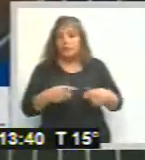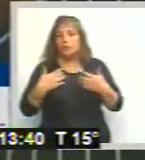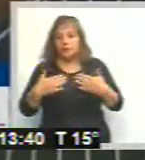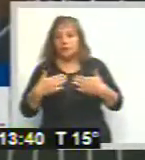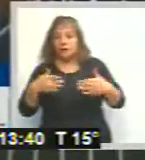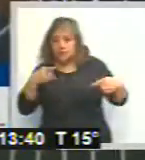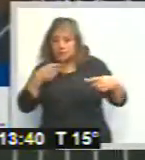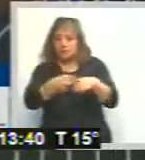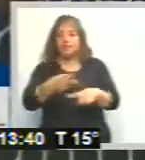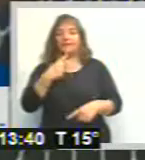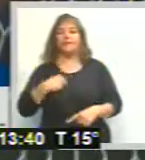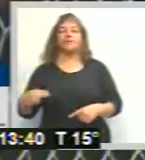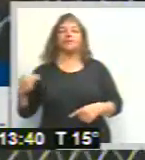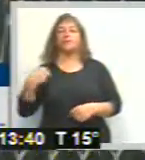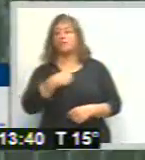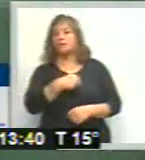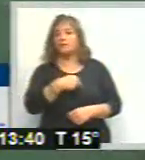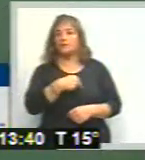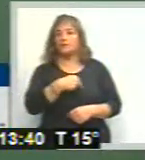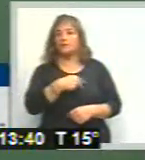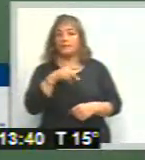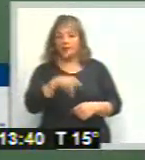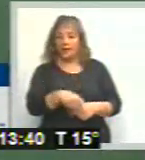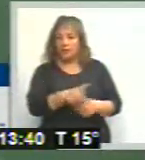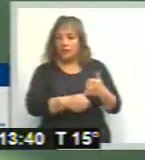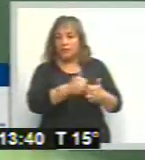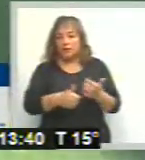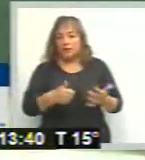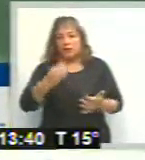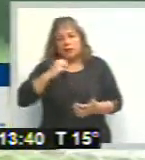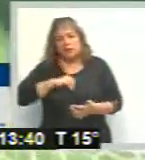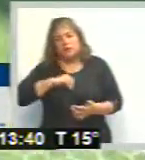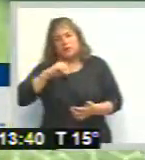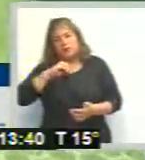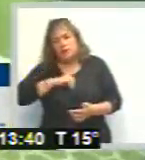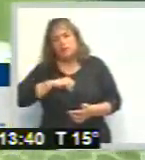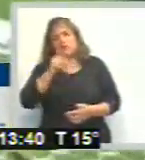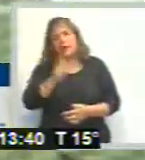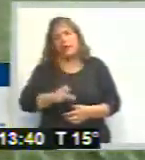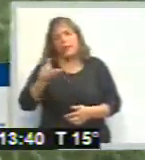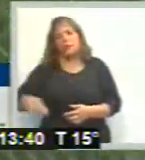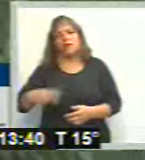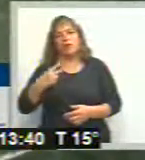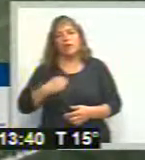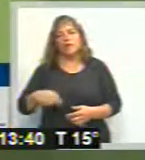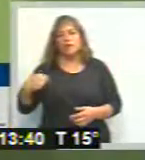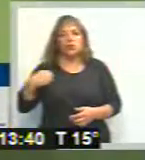frente a Suiza, marcando el camino, la desazón y la angustia de los rivales, y Di